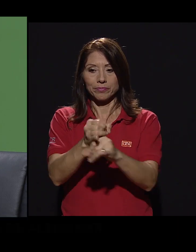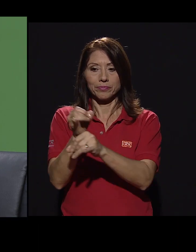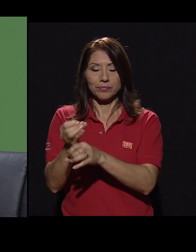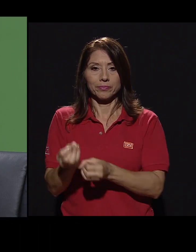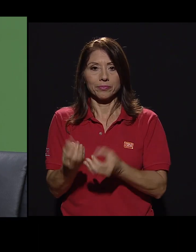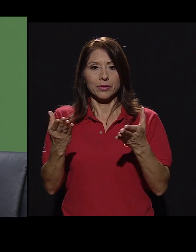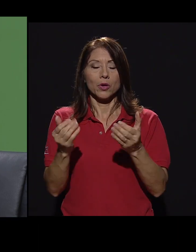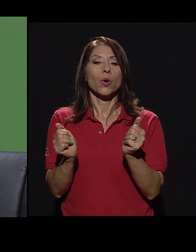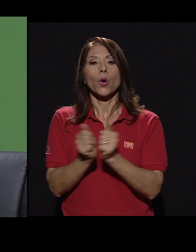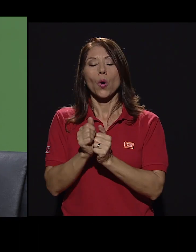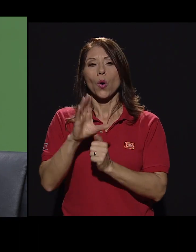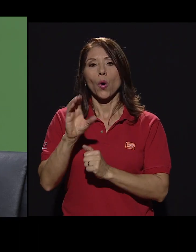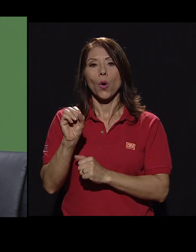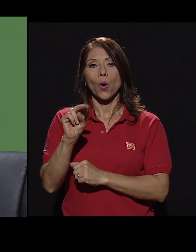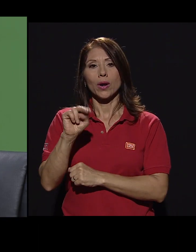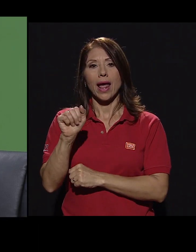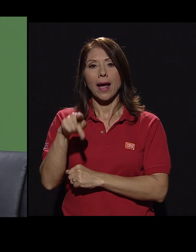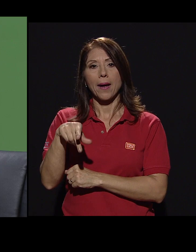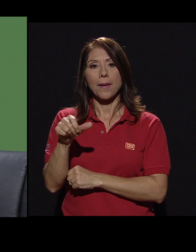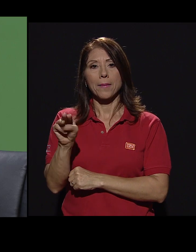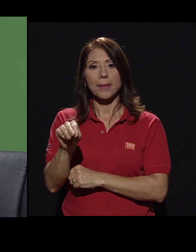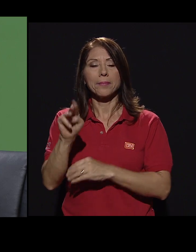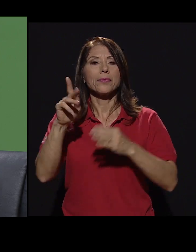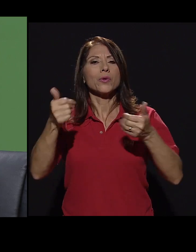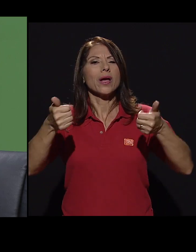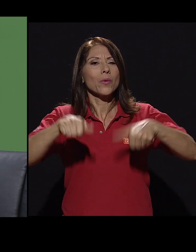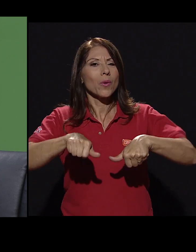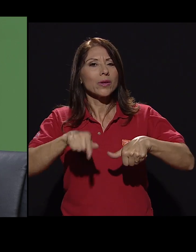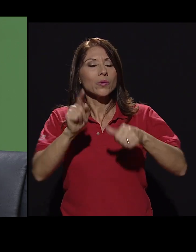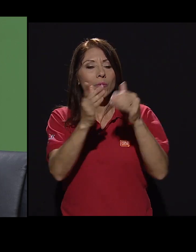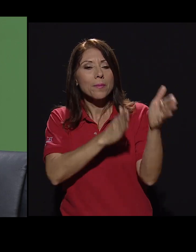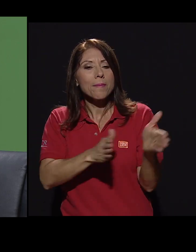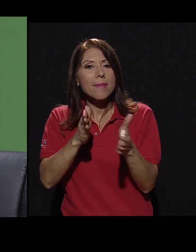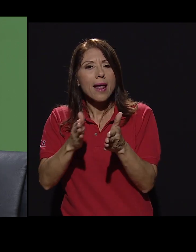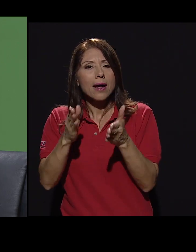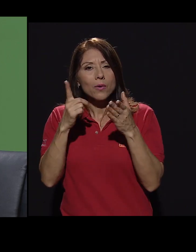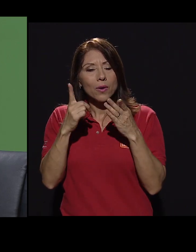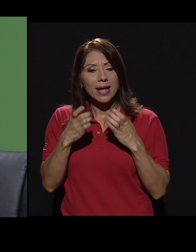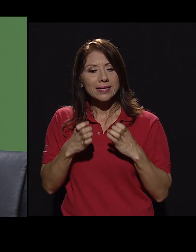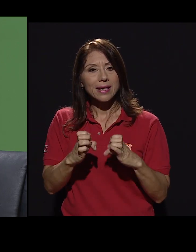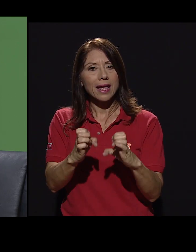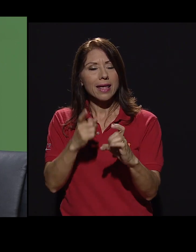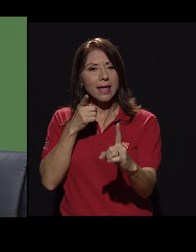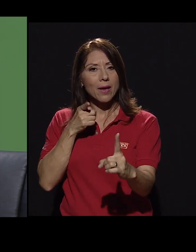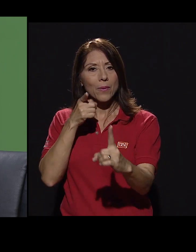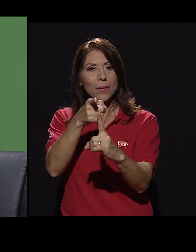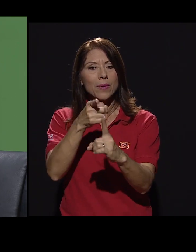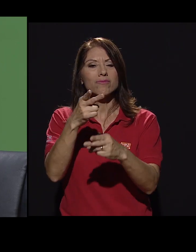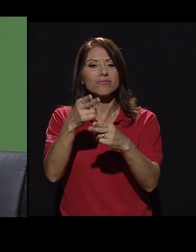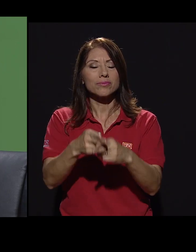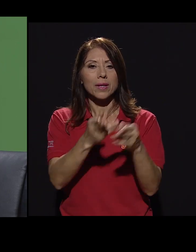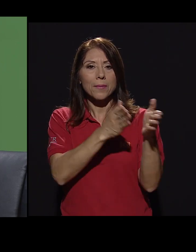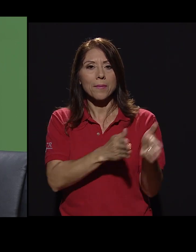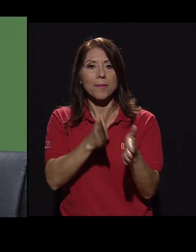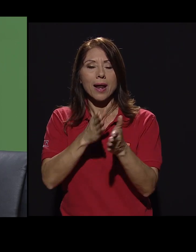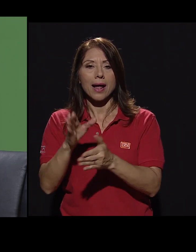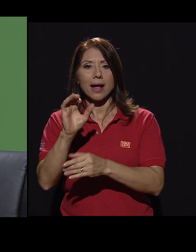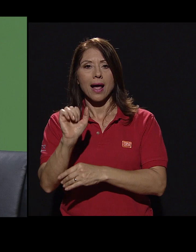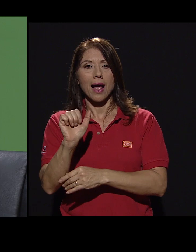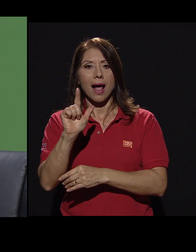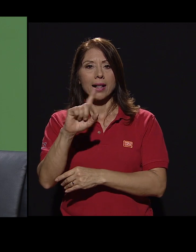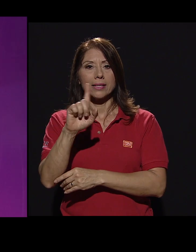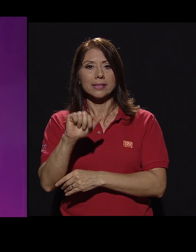Un acuerdo De un plan De una estrategia De un camino a seguir Que es el plan Alzheimer Que es de